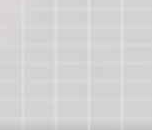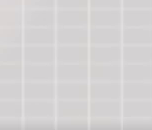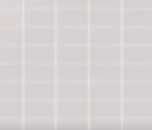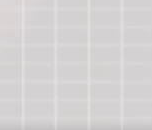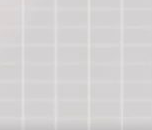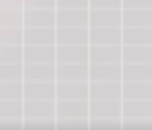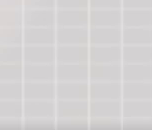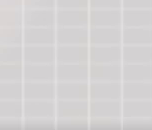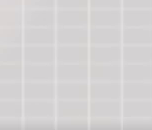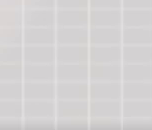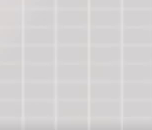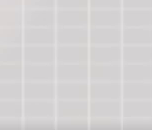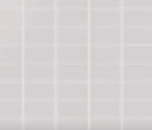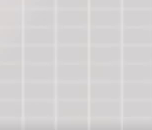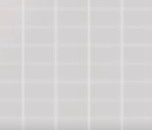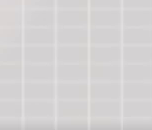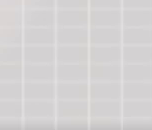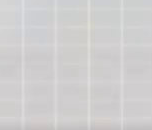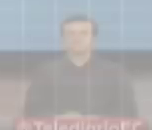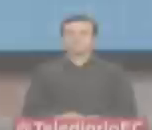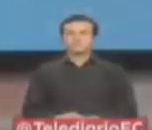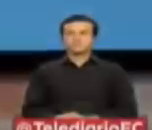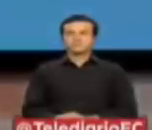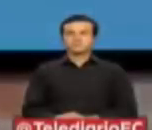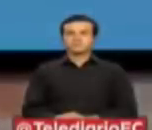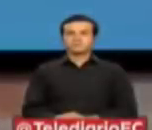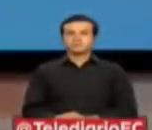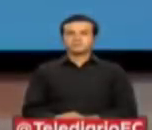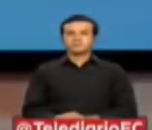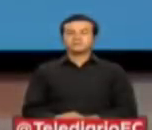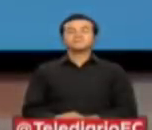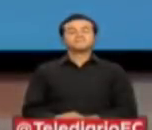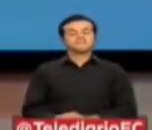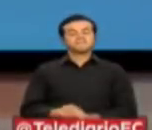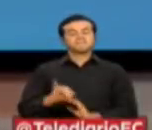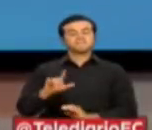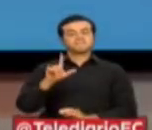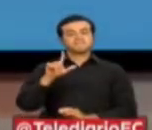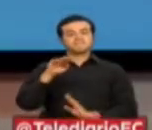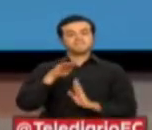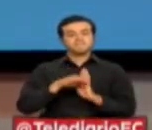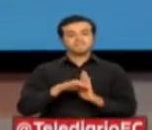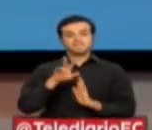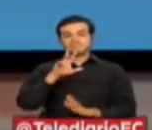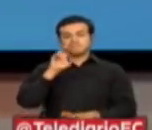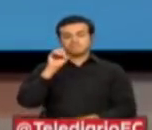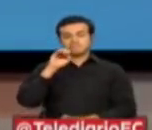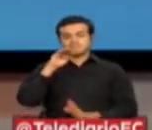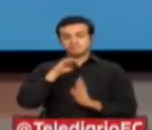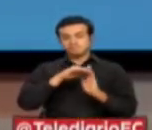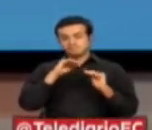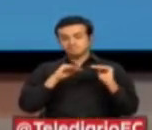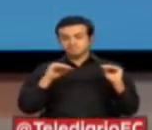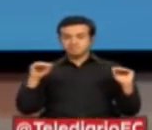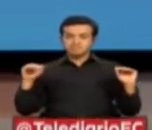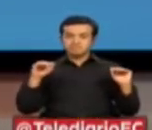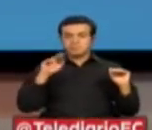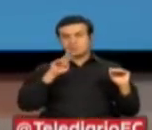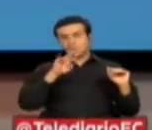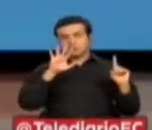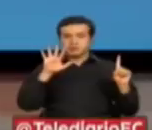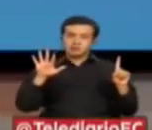en julio tenía el 50% de credibilidad y descendió para julio al 30% y luego se ha mantenido en cifras de alrededor